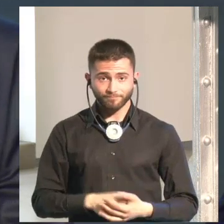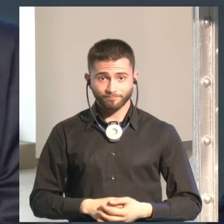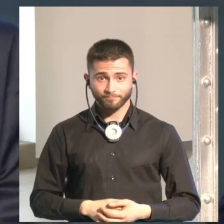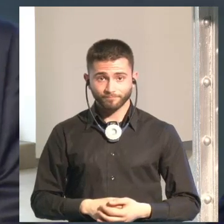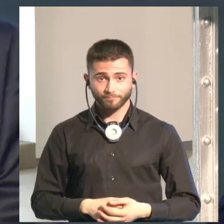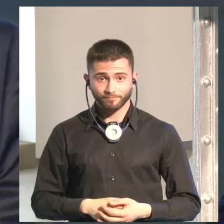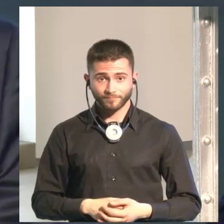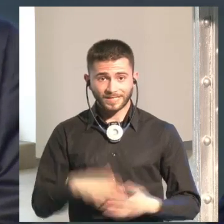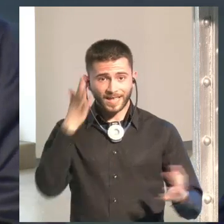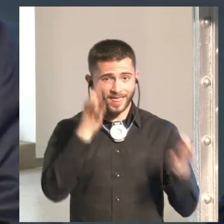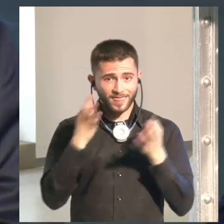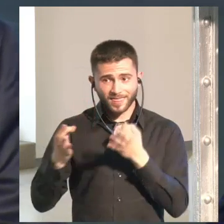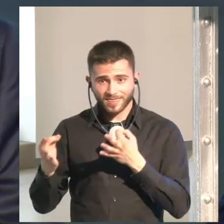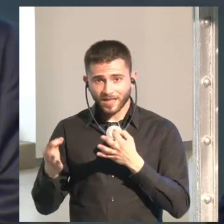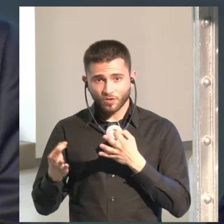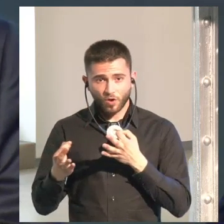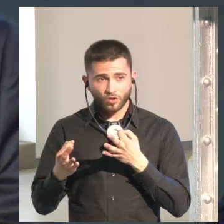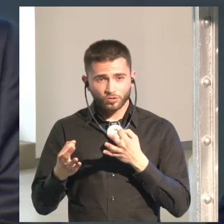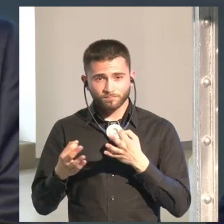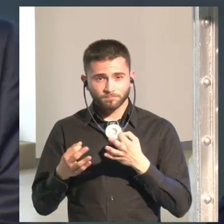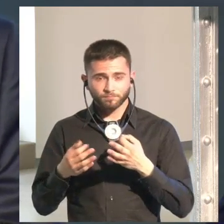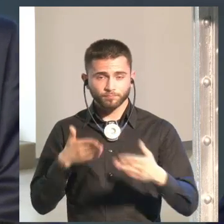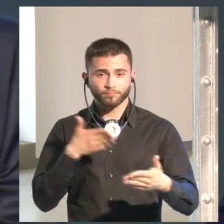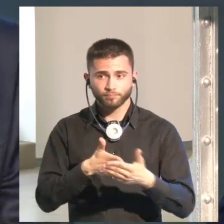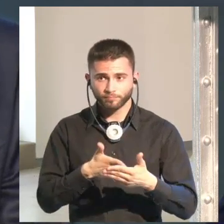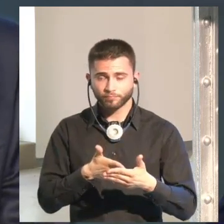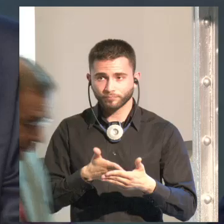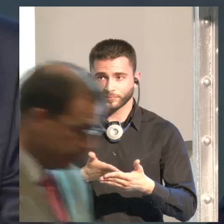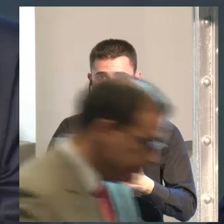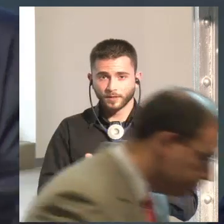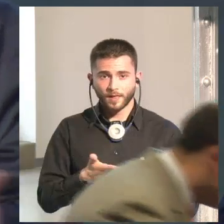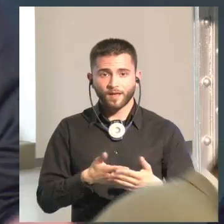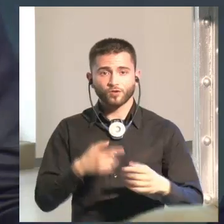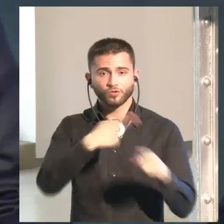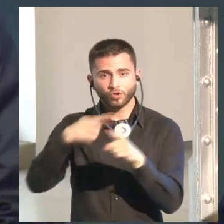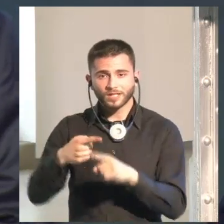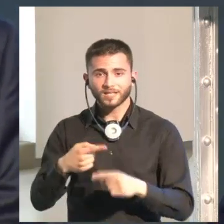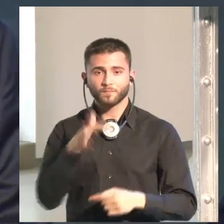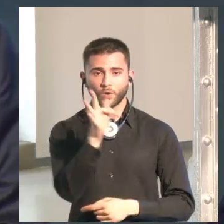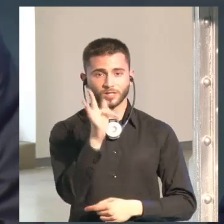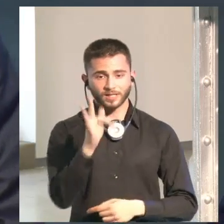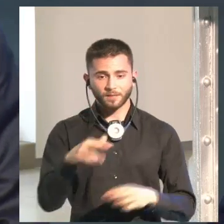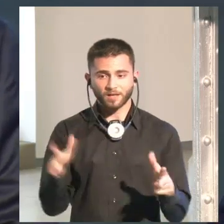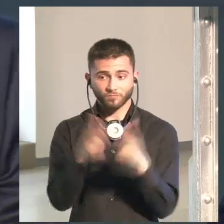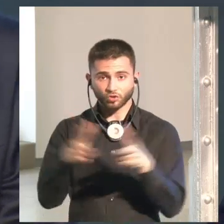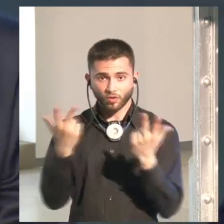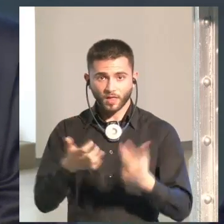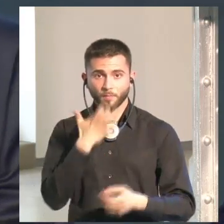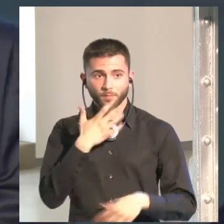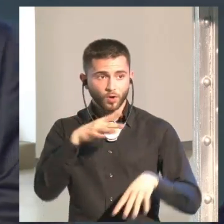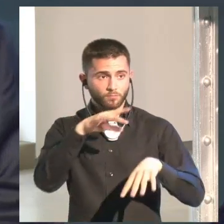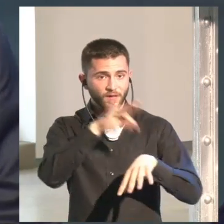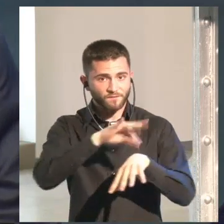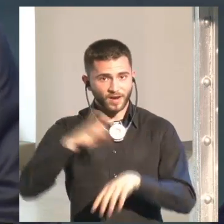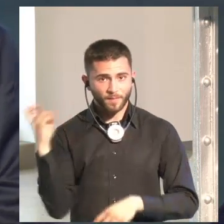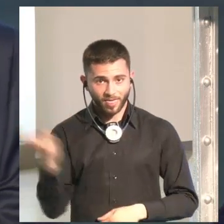de datos para fines que sean buenos para la sociedad, por ejemplo, para estudiar sobre enfermedades, por poner un ejemplo, y